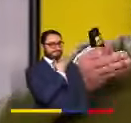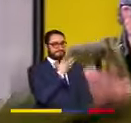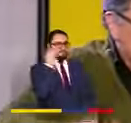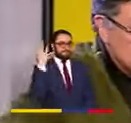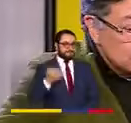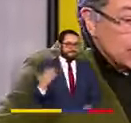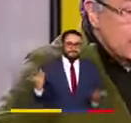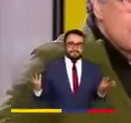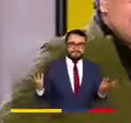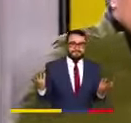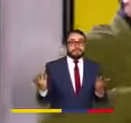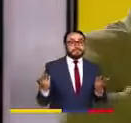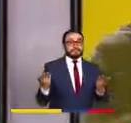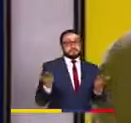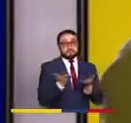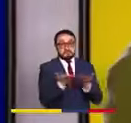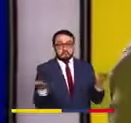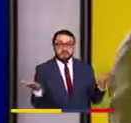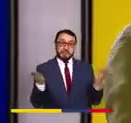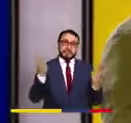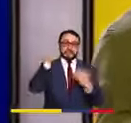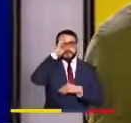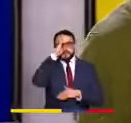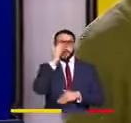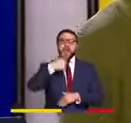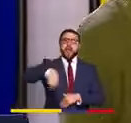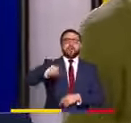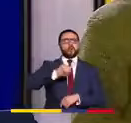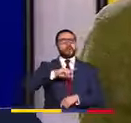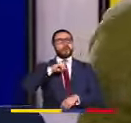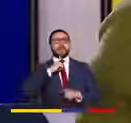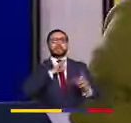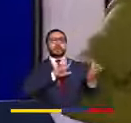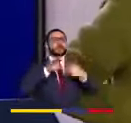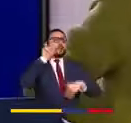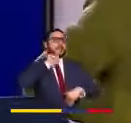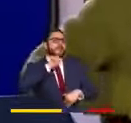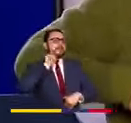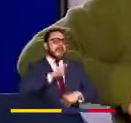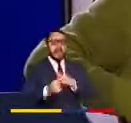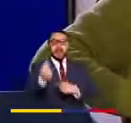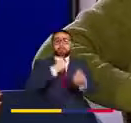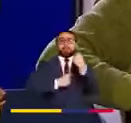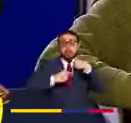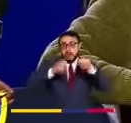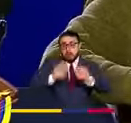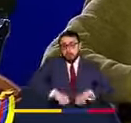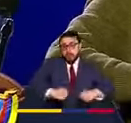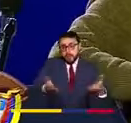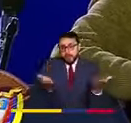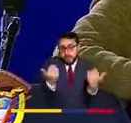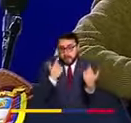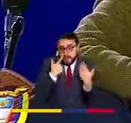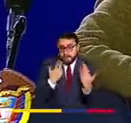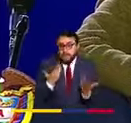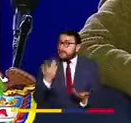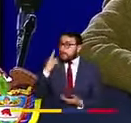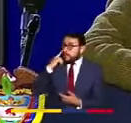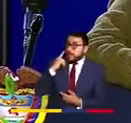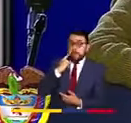Ustedes pueden corroborarlo, pueden decir, no, es que están diciendo mentiras, pues hay que mirar. Pero es que esto es